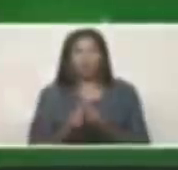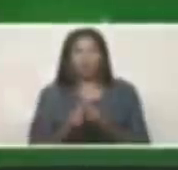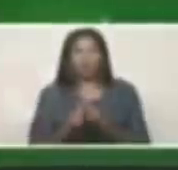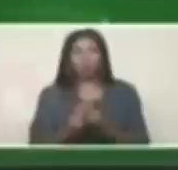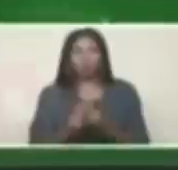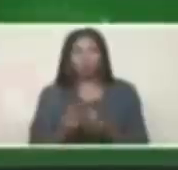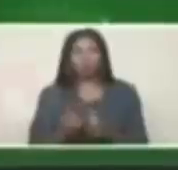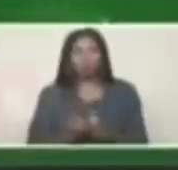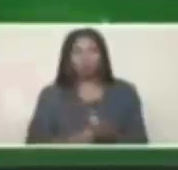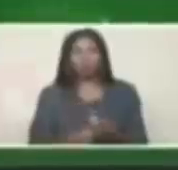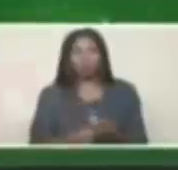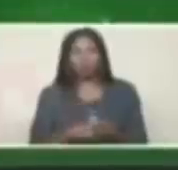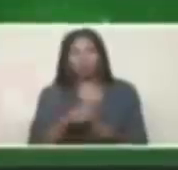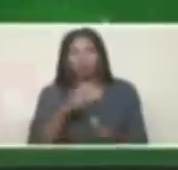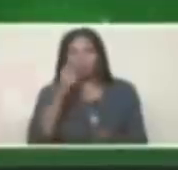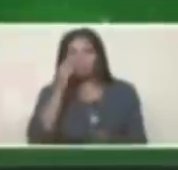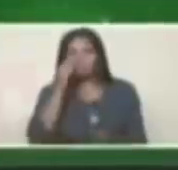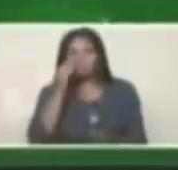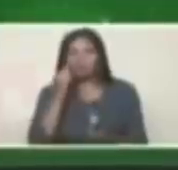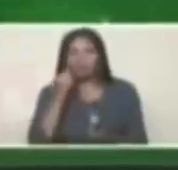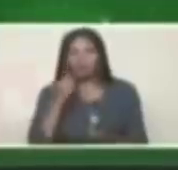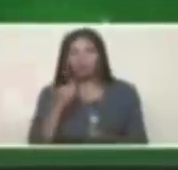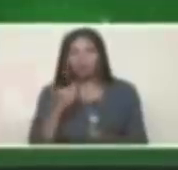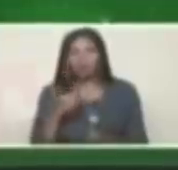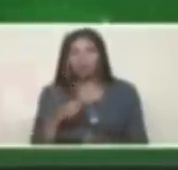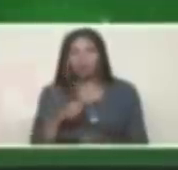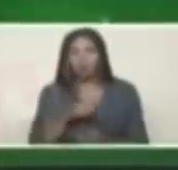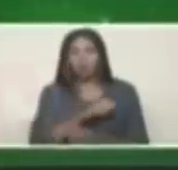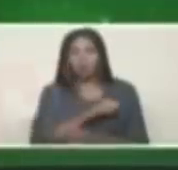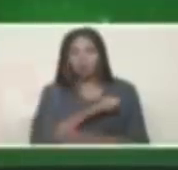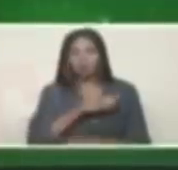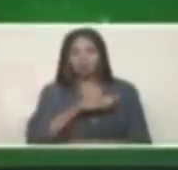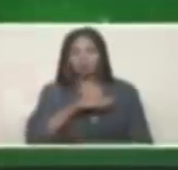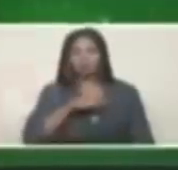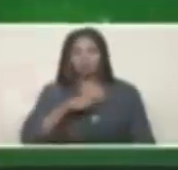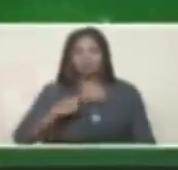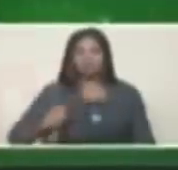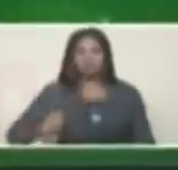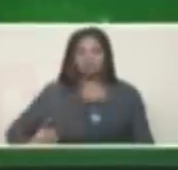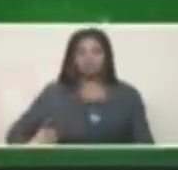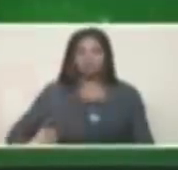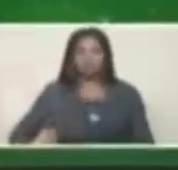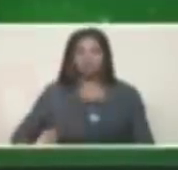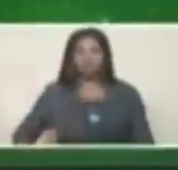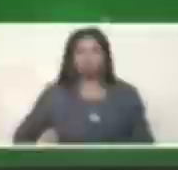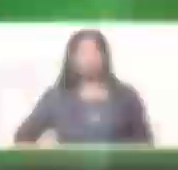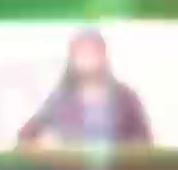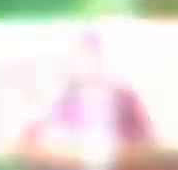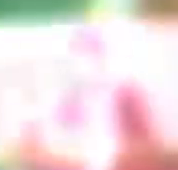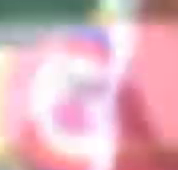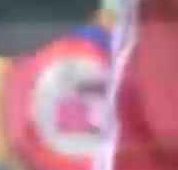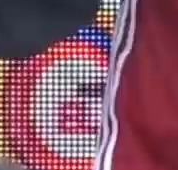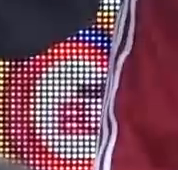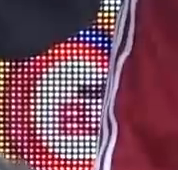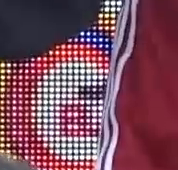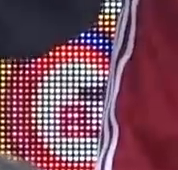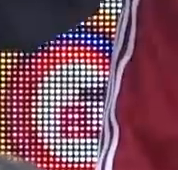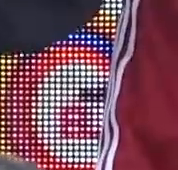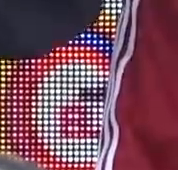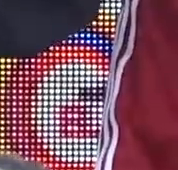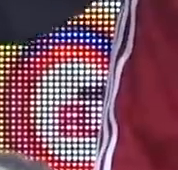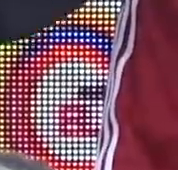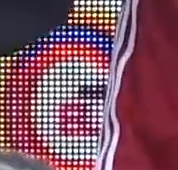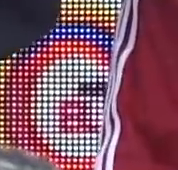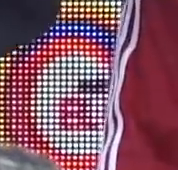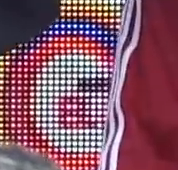Enfatizó. Indicó que si hubiera sido en Venezuela que cancelan los comicios en plena o desarrollo de estos, estuvieran en todas las primeras